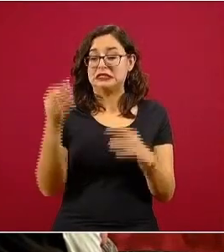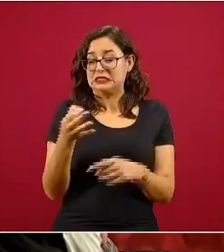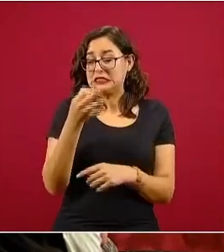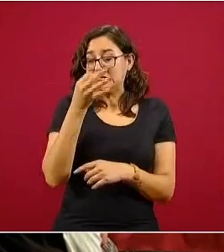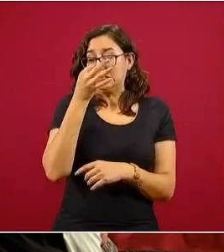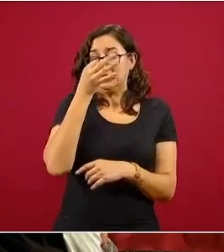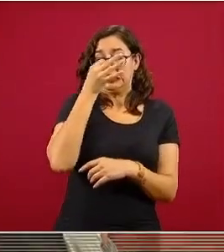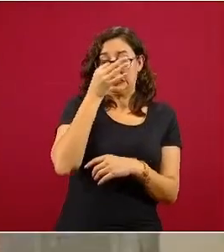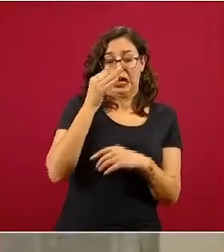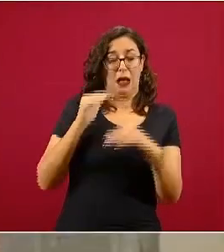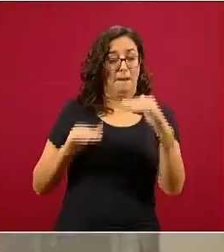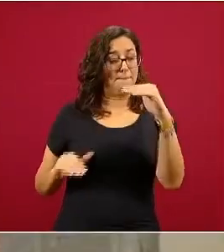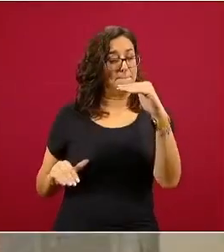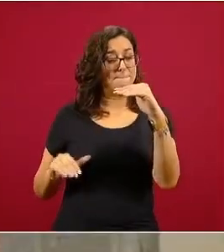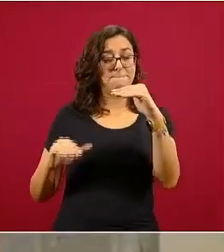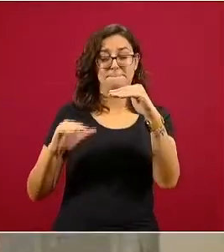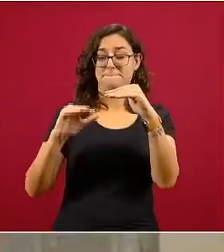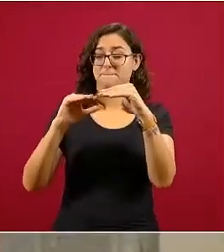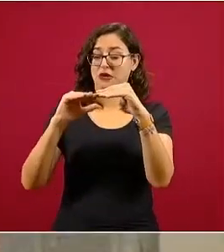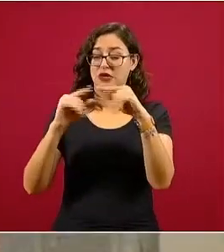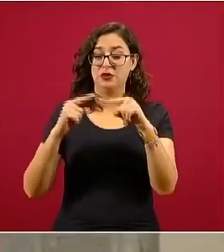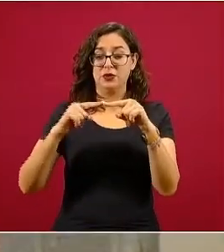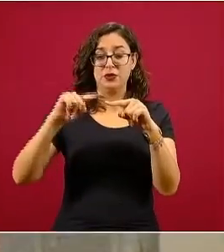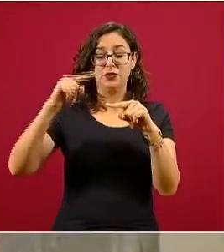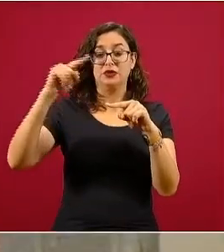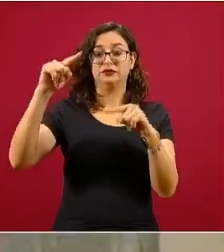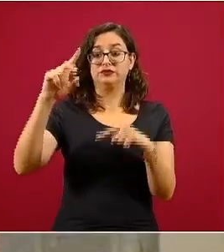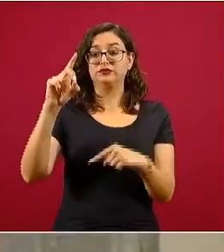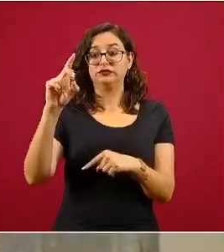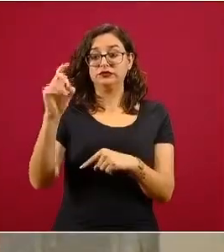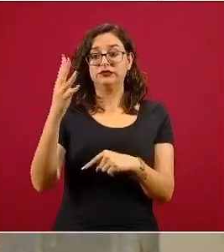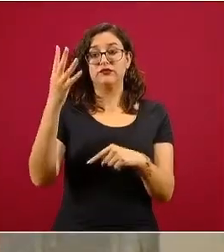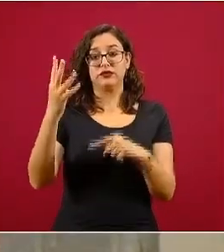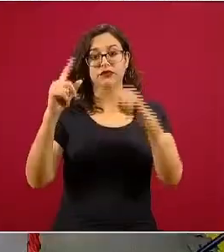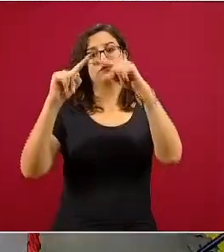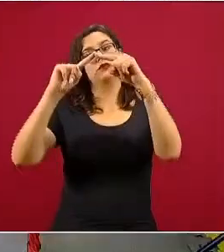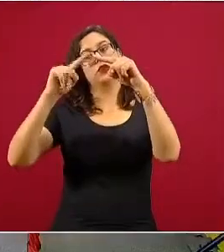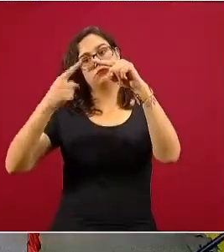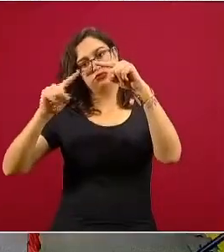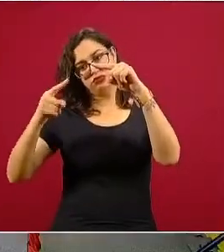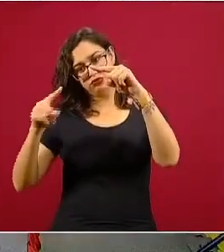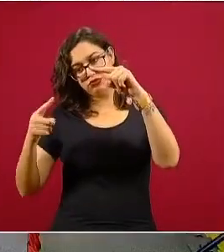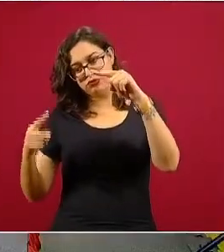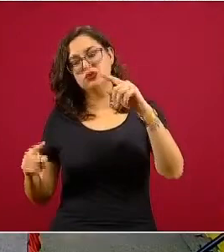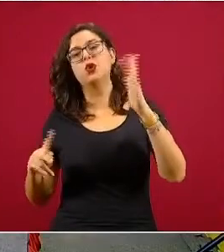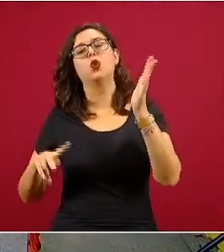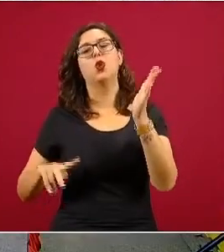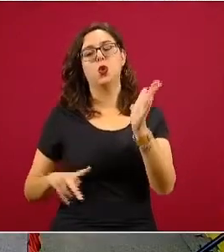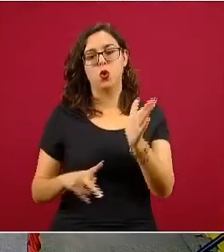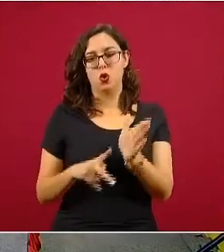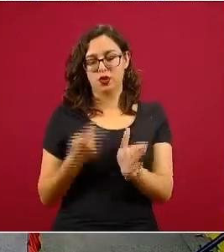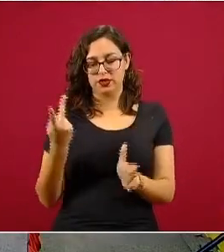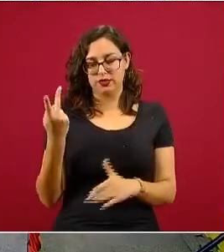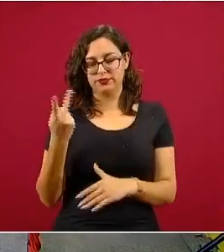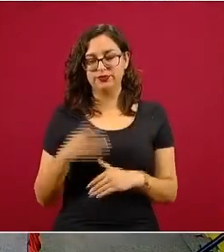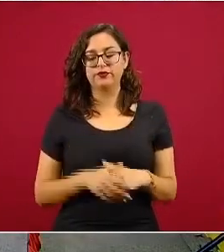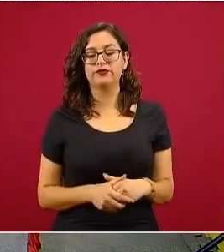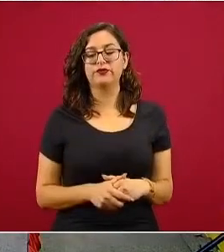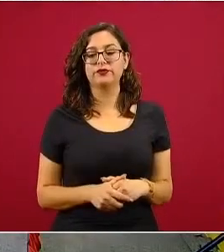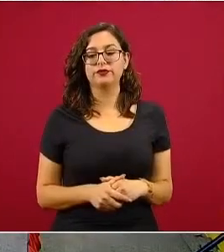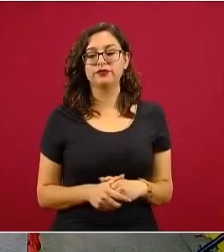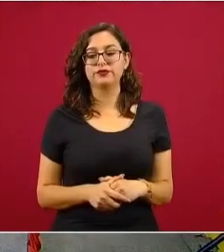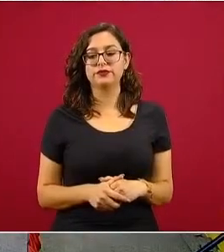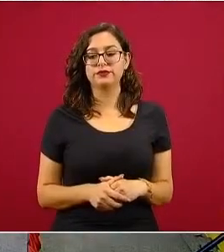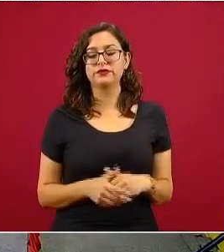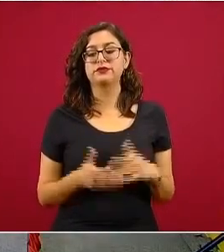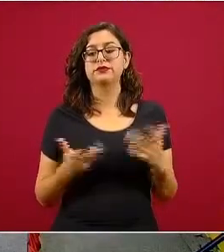casi al nivel del segundo, y en la semana 34 nuevamente vuelve a demostrar un descenso. Pero para fines